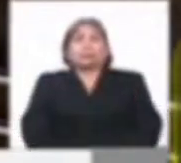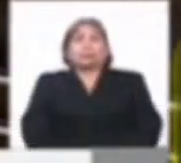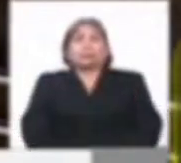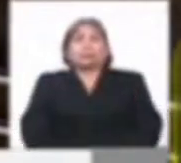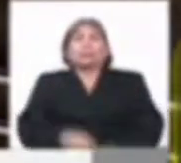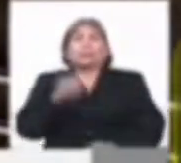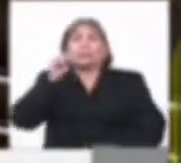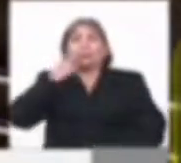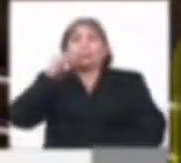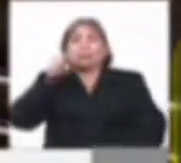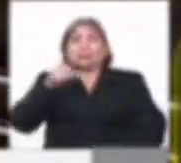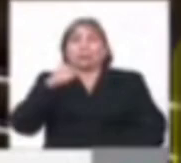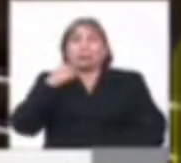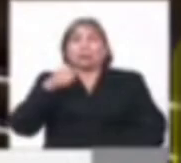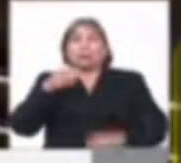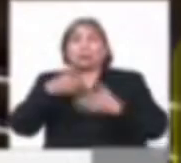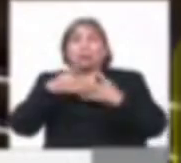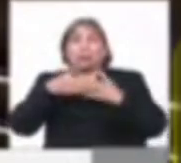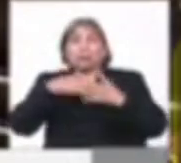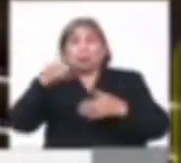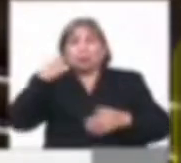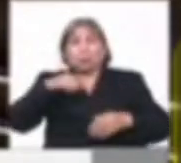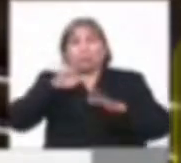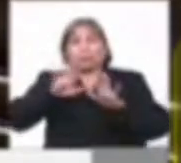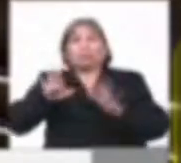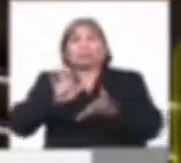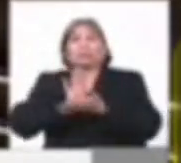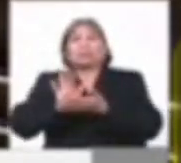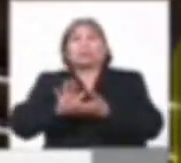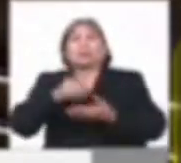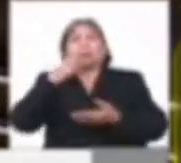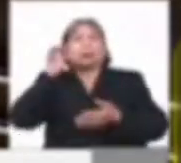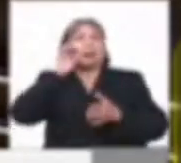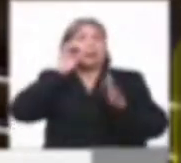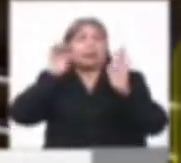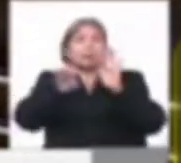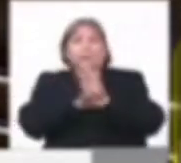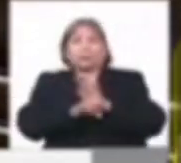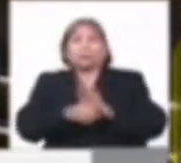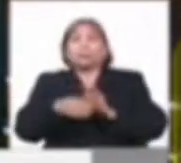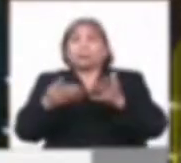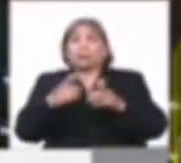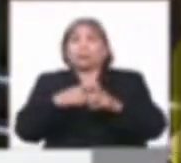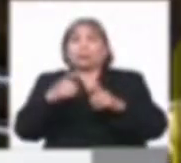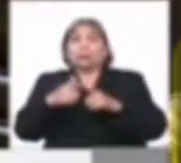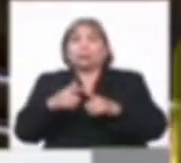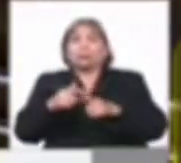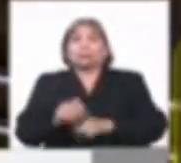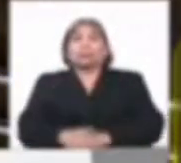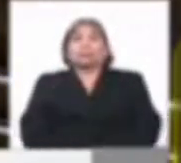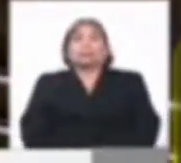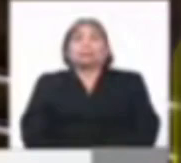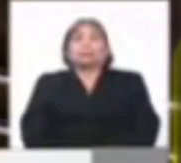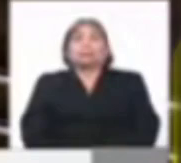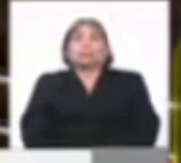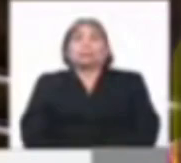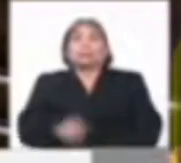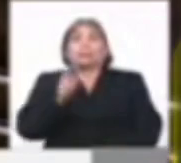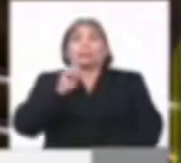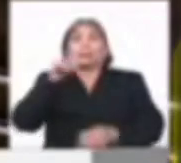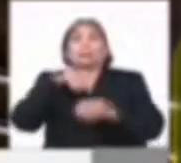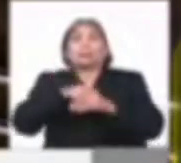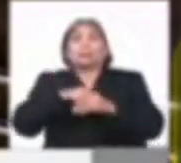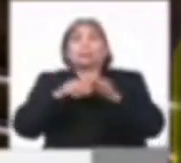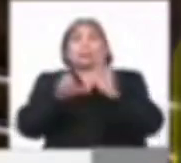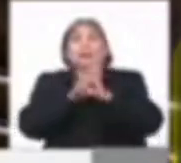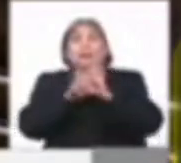y si son cercanos a uno, peor, porque uno da el ejemplo. Entonces, no se puede votar por una